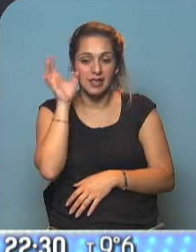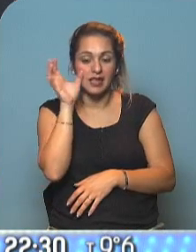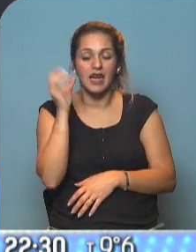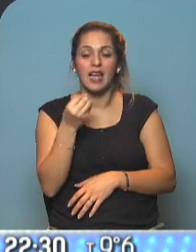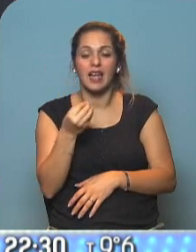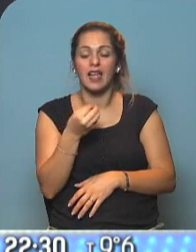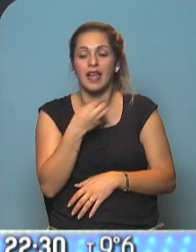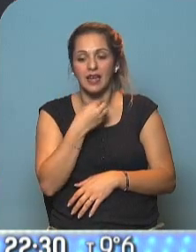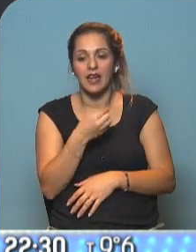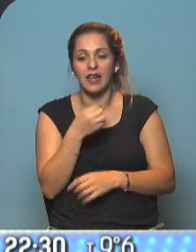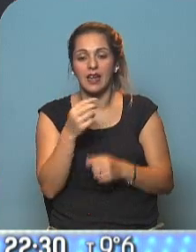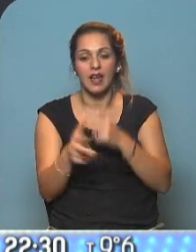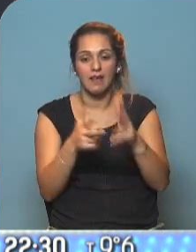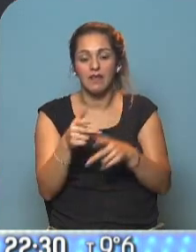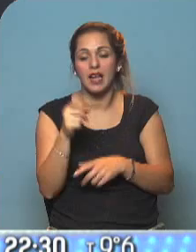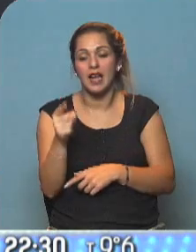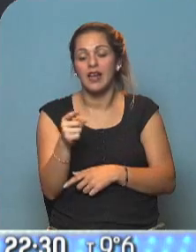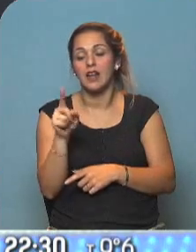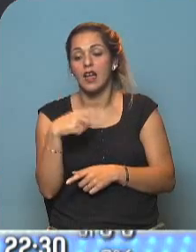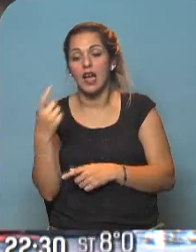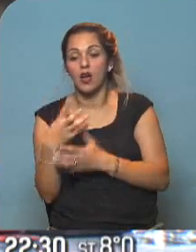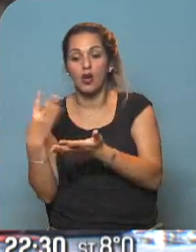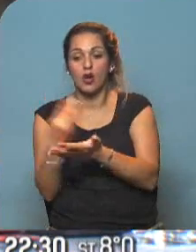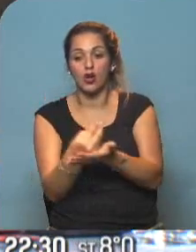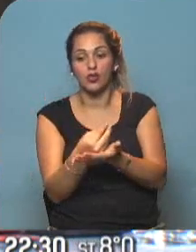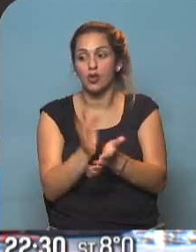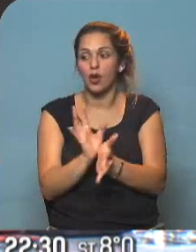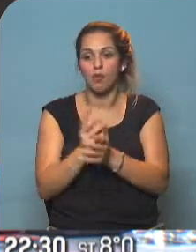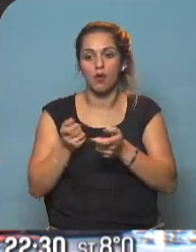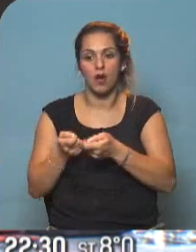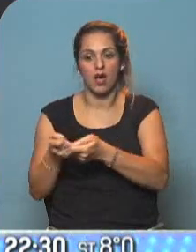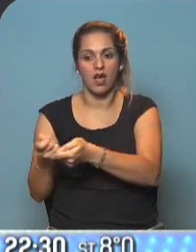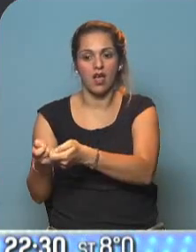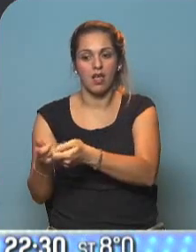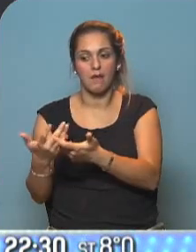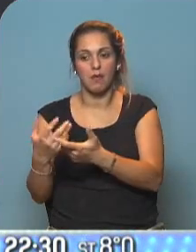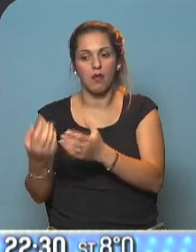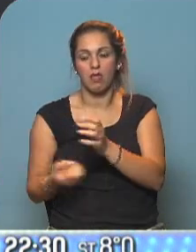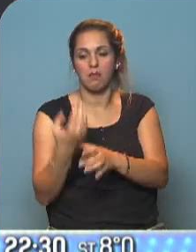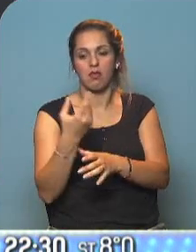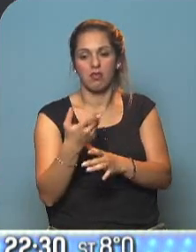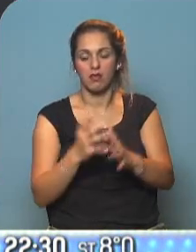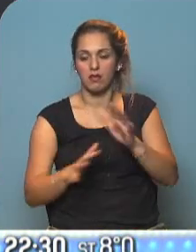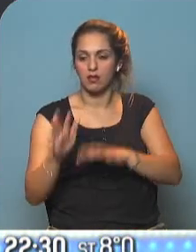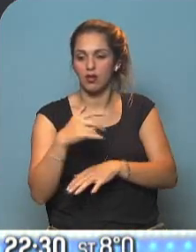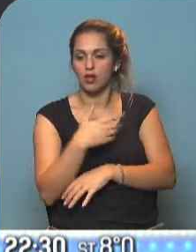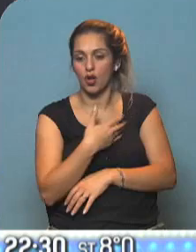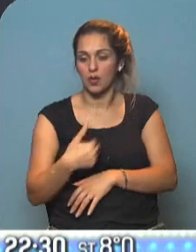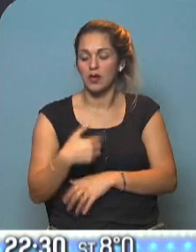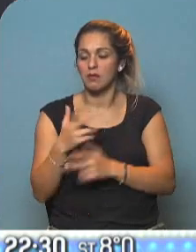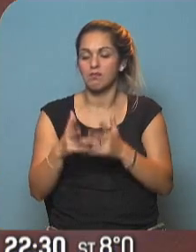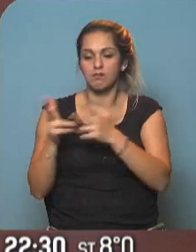quiso nombrar a Carlo Cottarelli a ver si podía, claro, a ver si podía formar gobierno, pero le dijeron no,